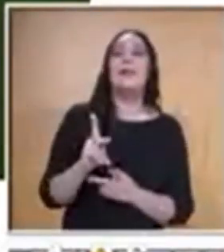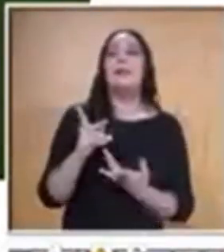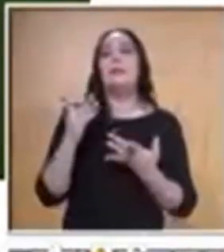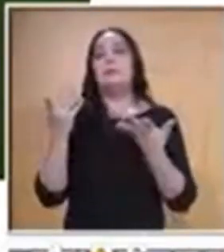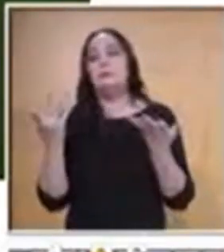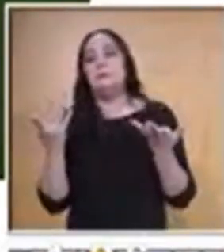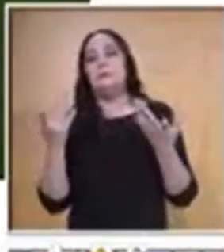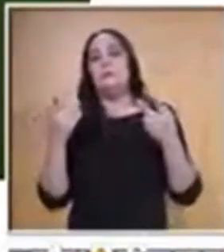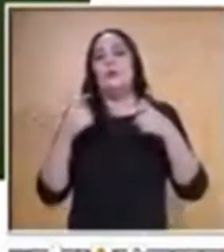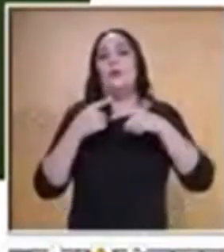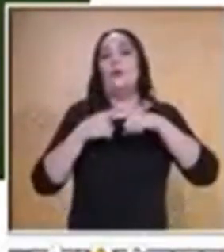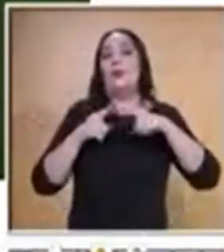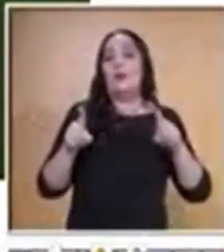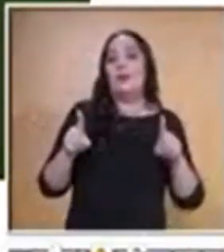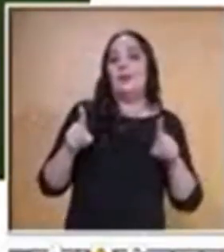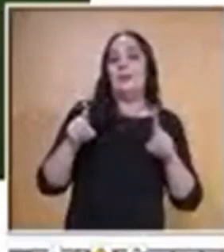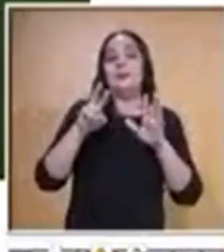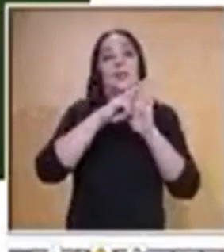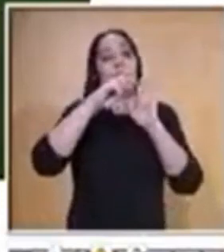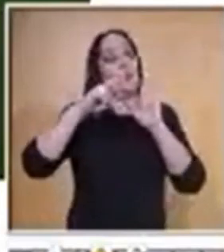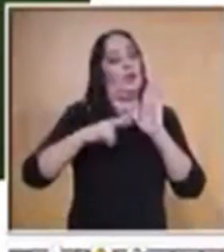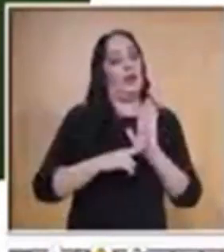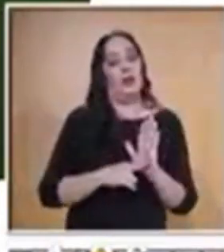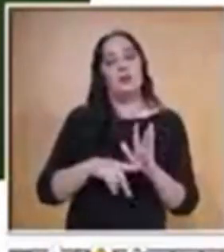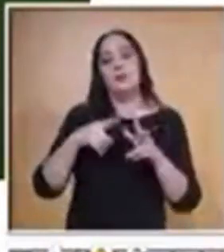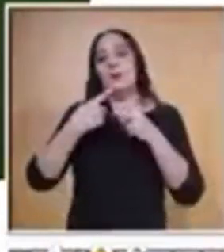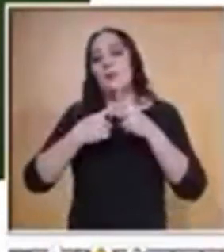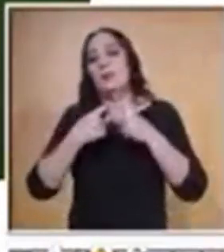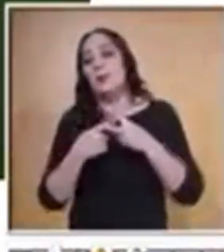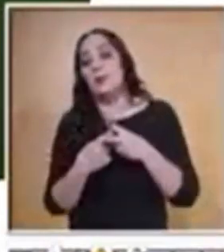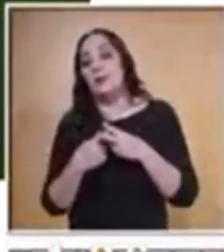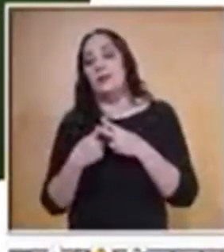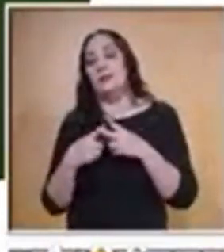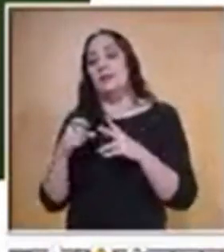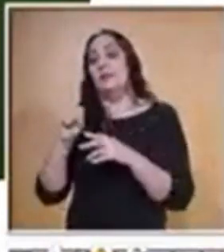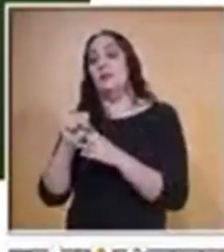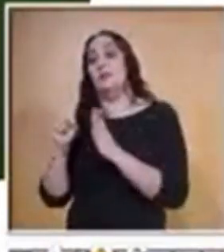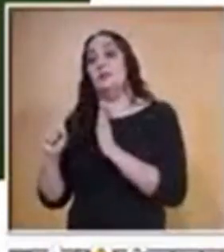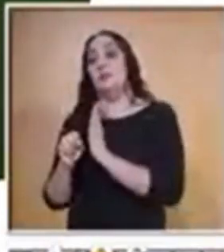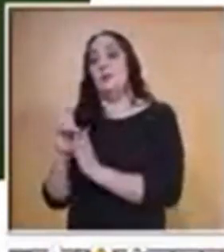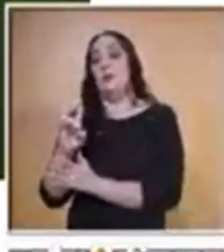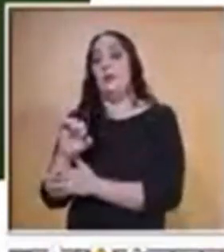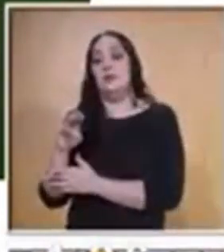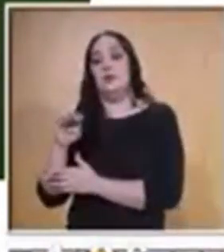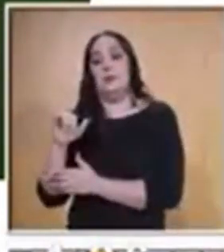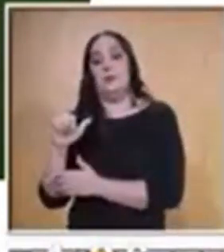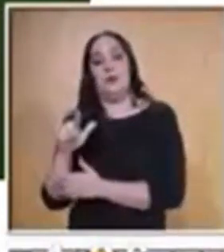1, no. Totalmente diferente el sistema decimal y el sistema romano.